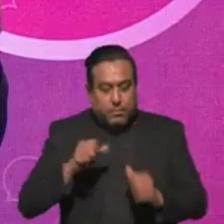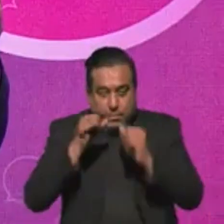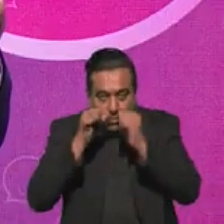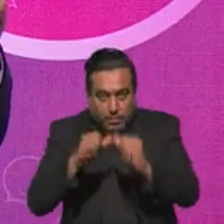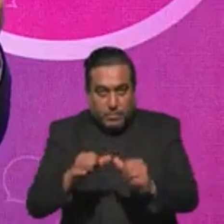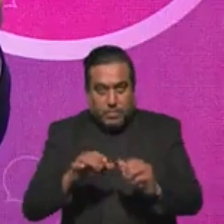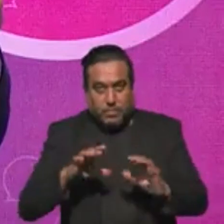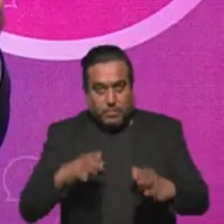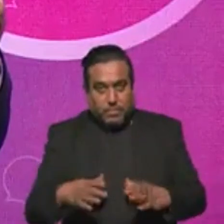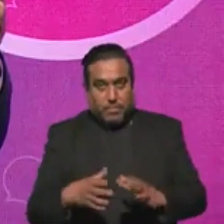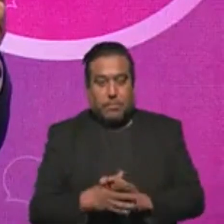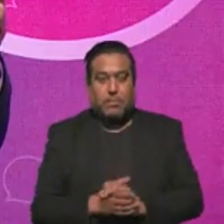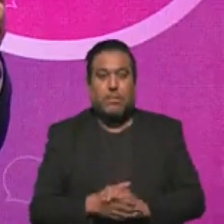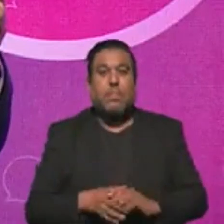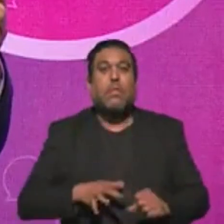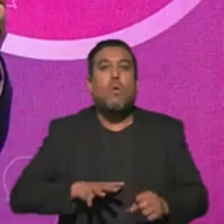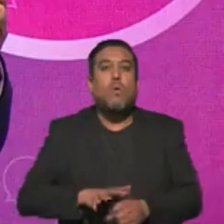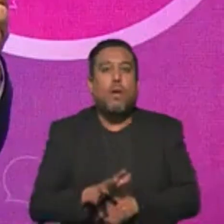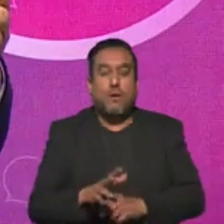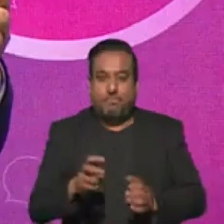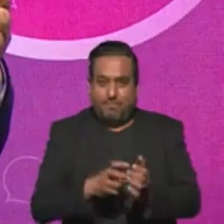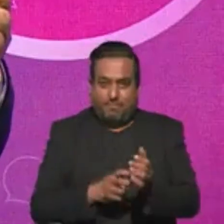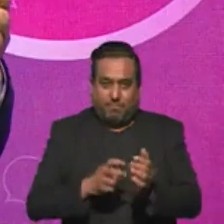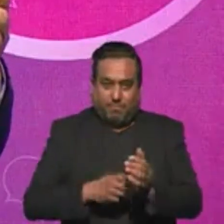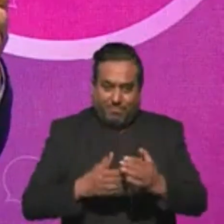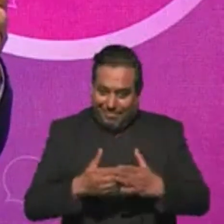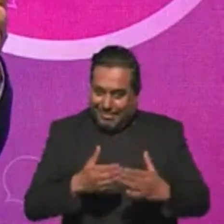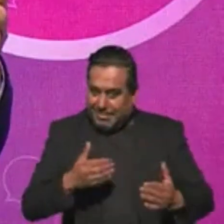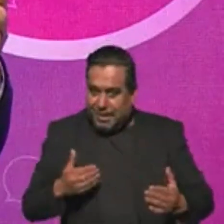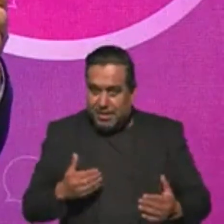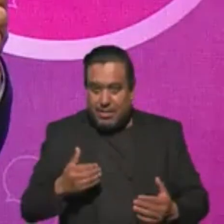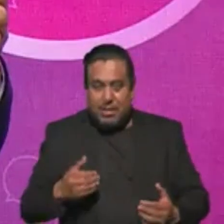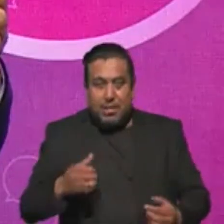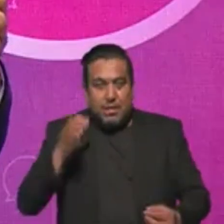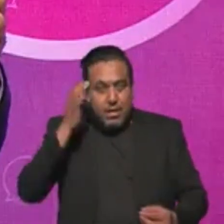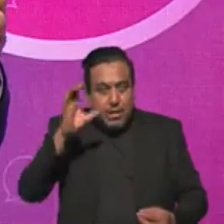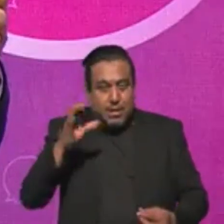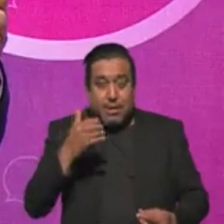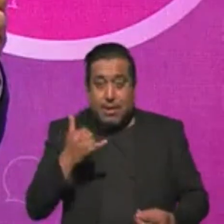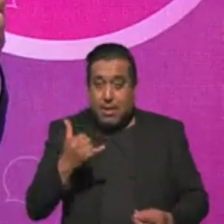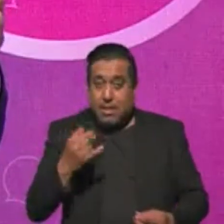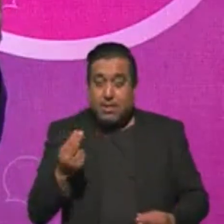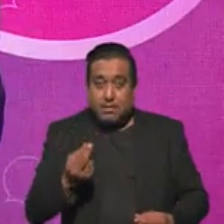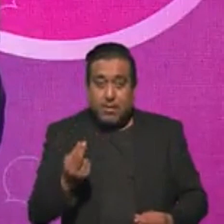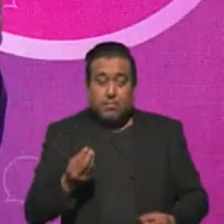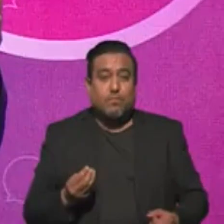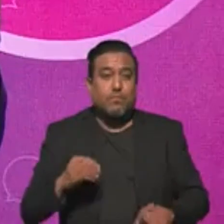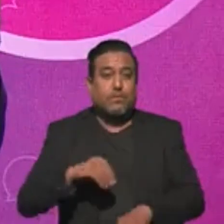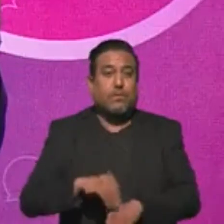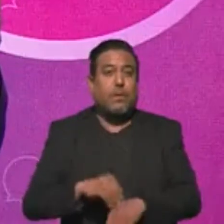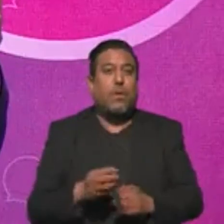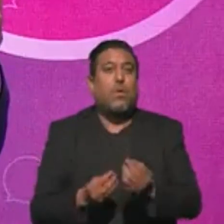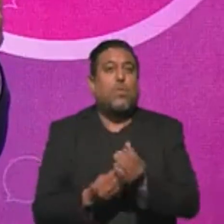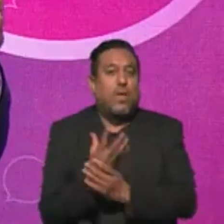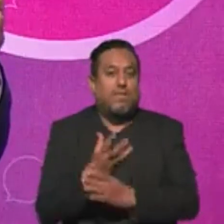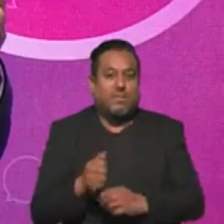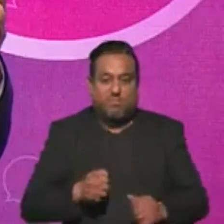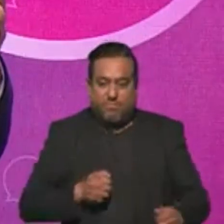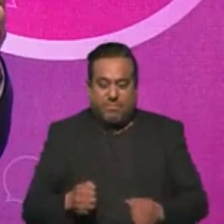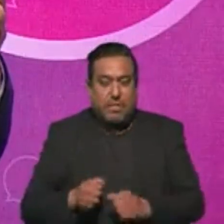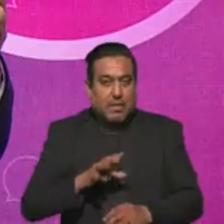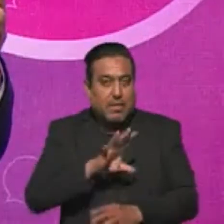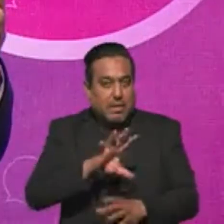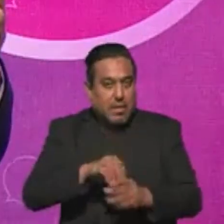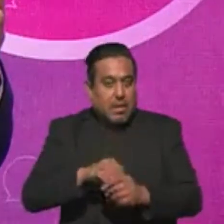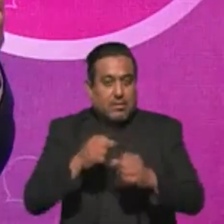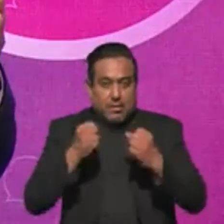causas mediante la prevención del delito además de implementar una nueva estrategia integral